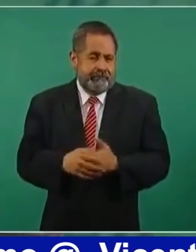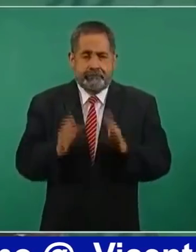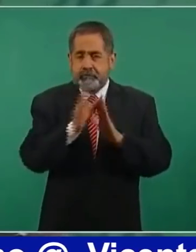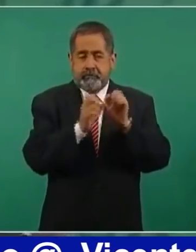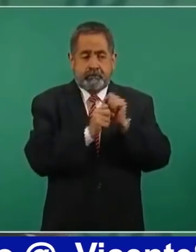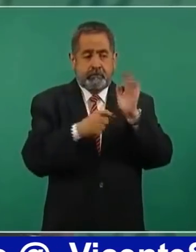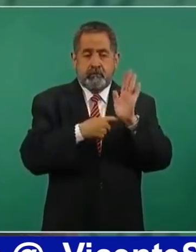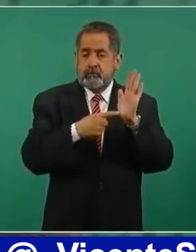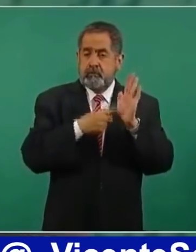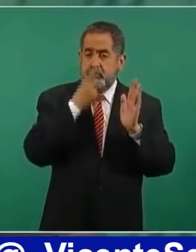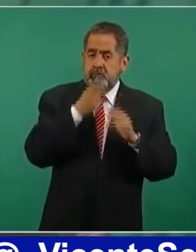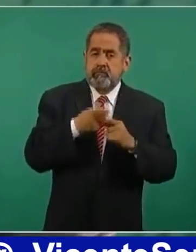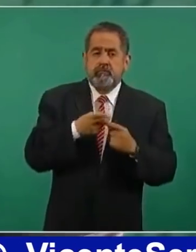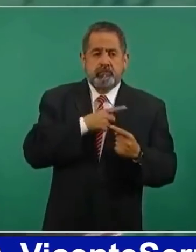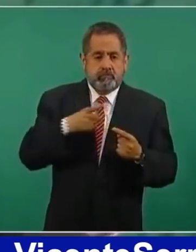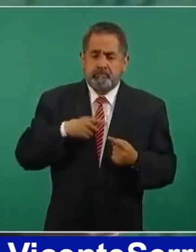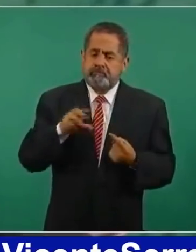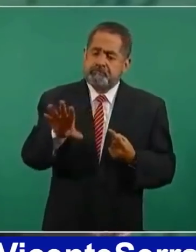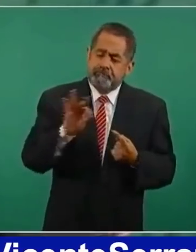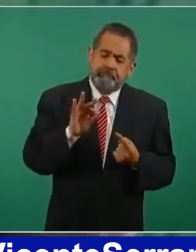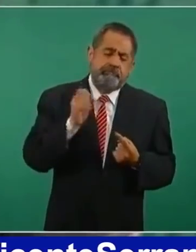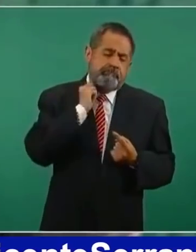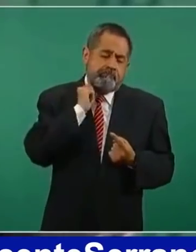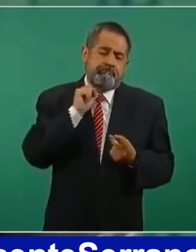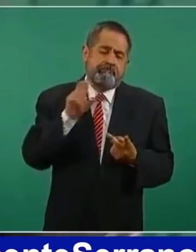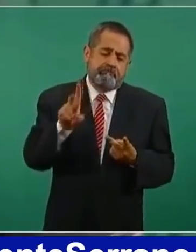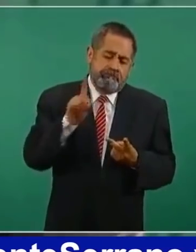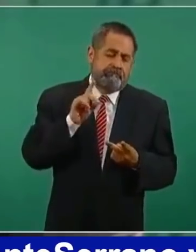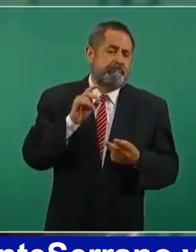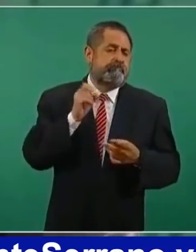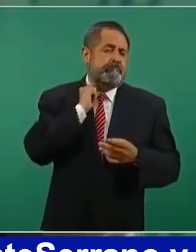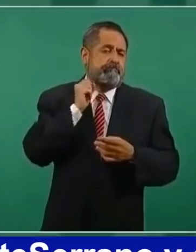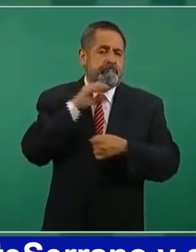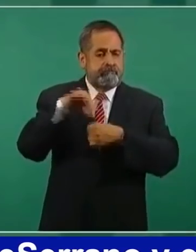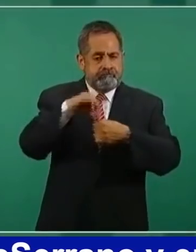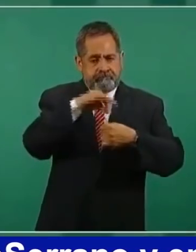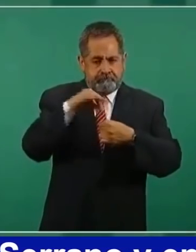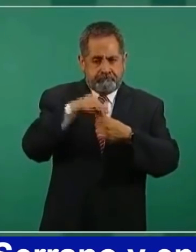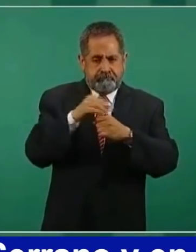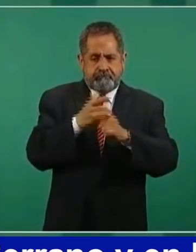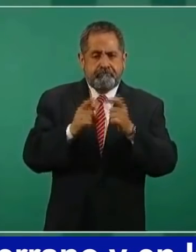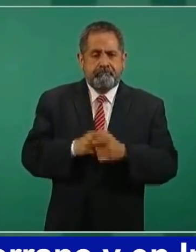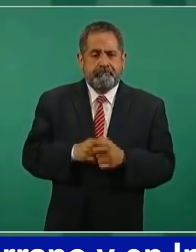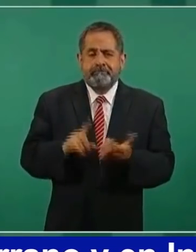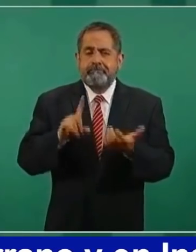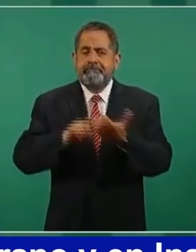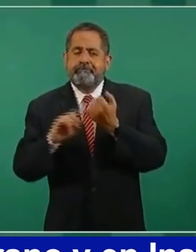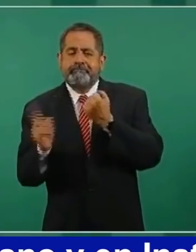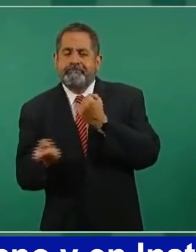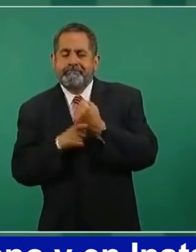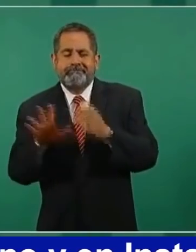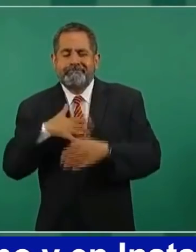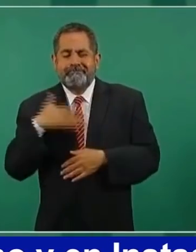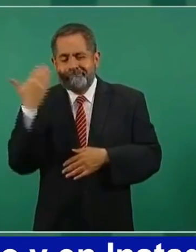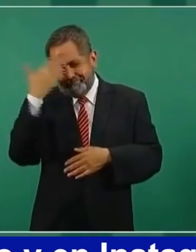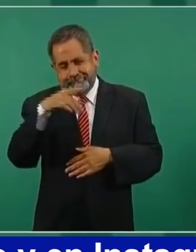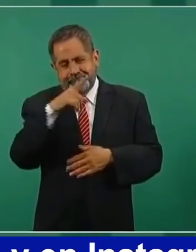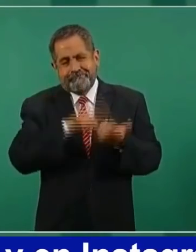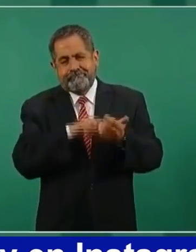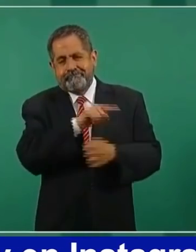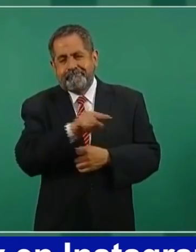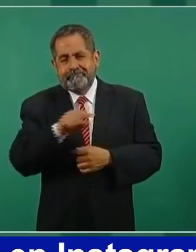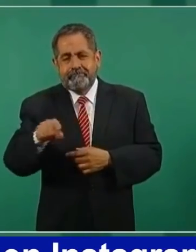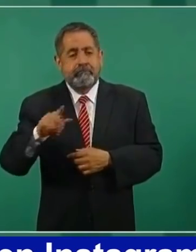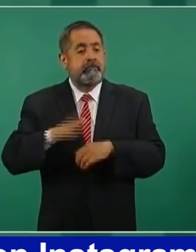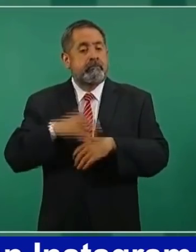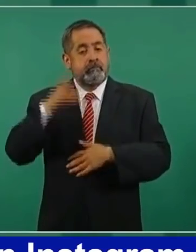a senadores, a gobernadores, pero de antemano ya se sabía quiénes iban a quedar, porque él era el gran